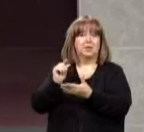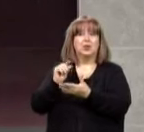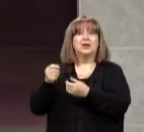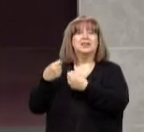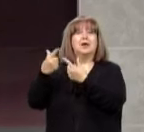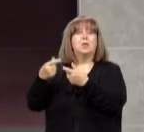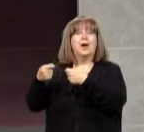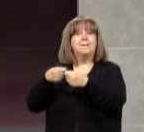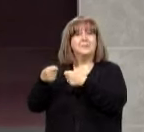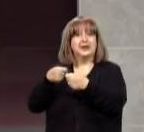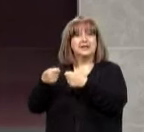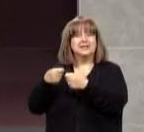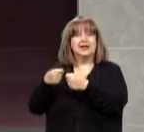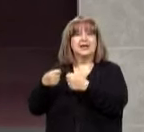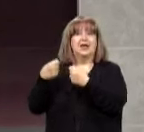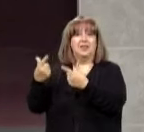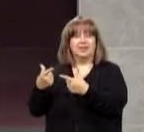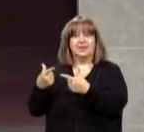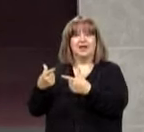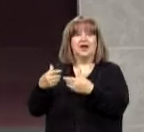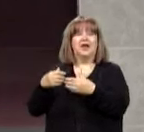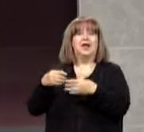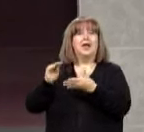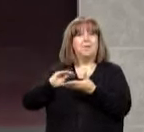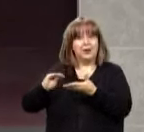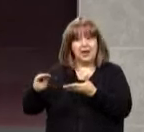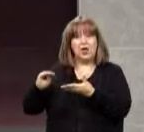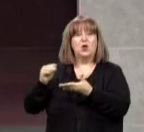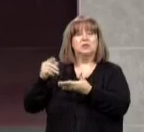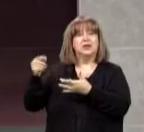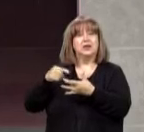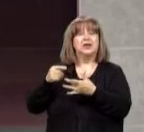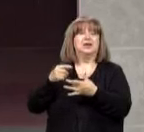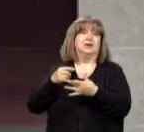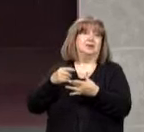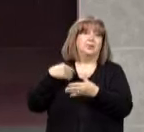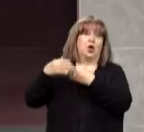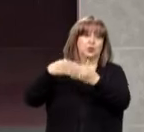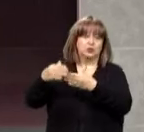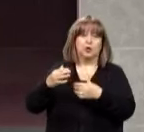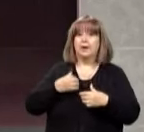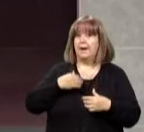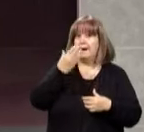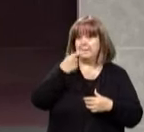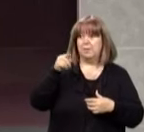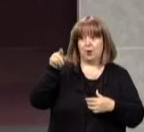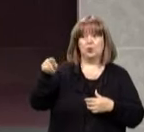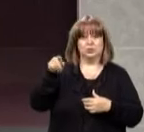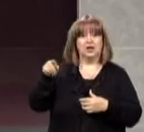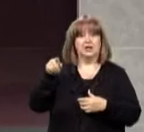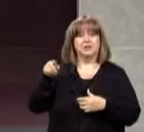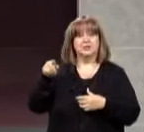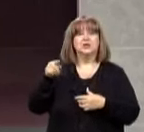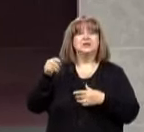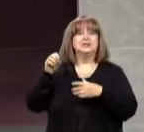no le está dando la plata a una empresa que genera empleo y producción Entonces eso es lo lindo al mercado capital es que a mí me apasiona me encanta y es lo que uno trata de